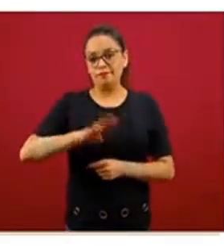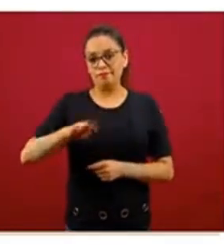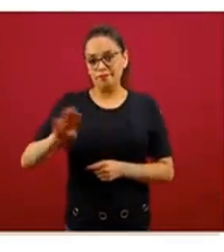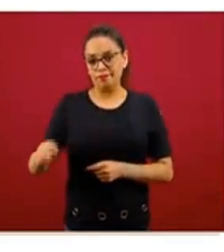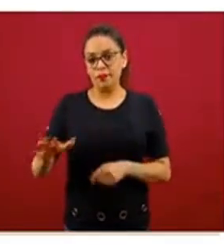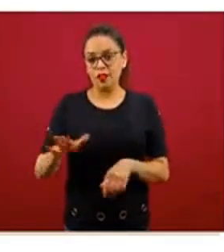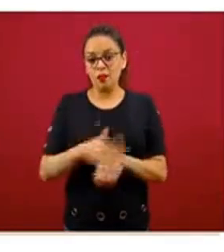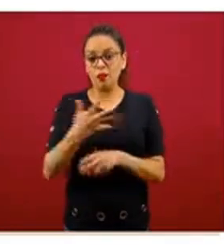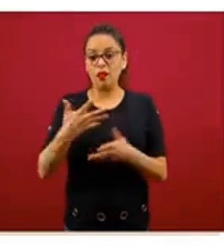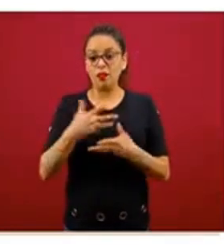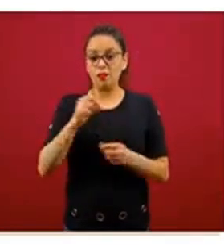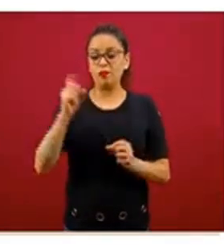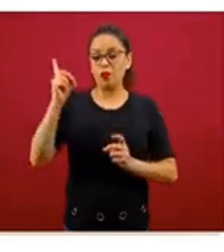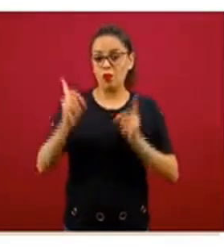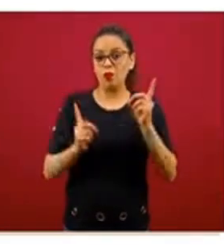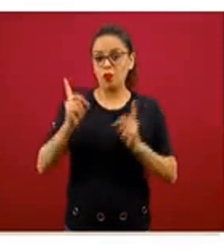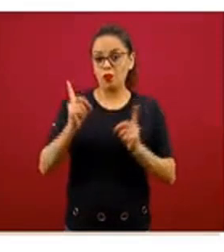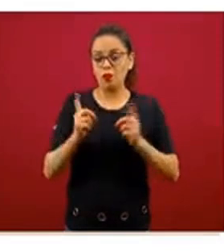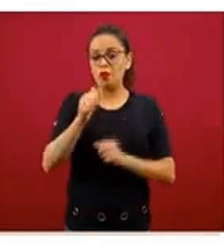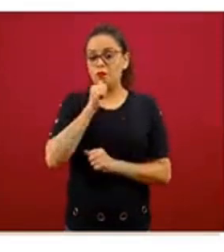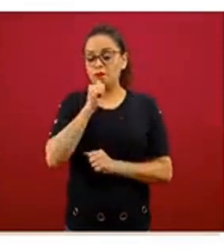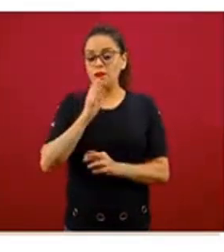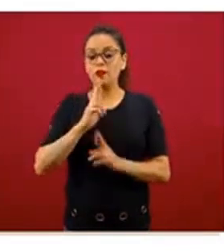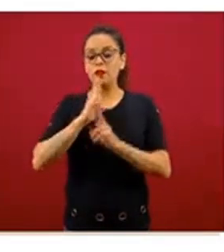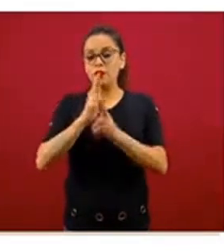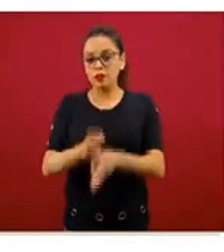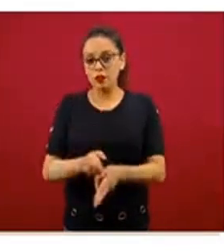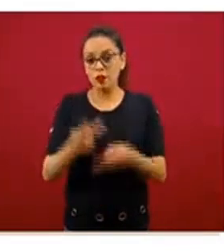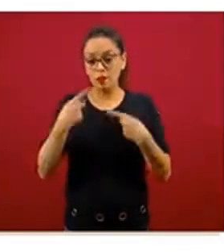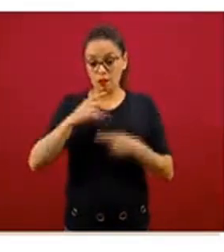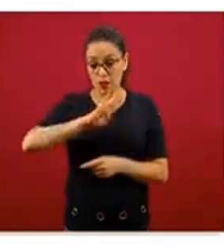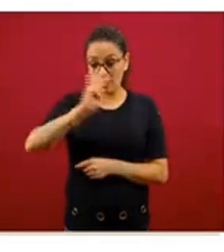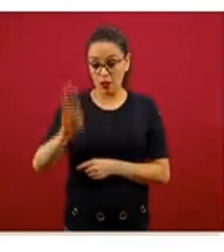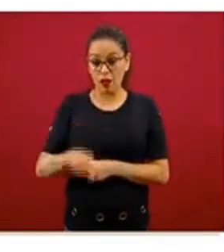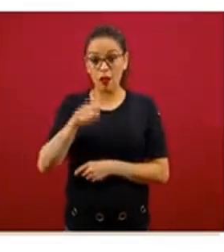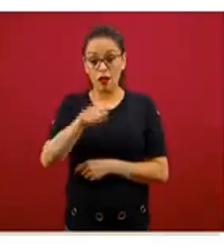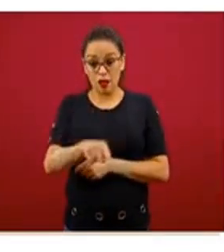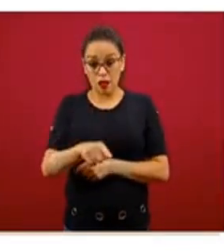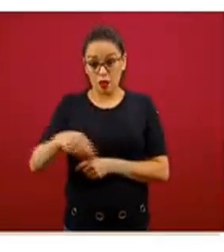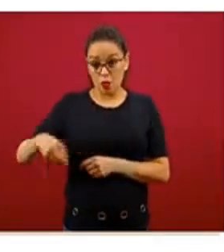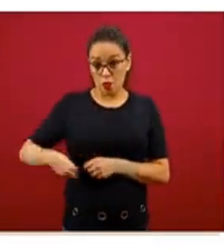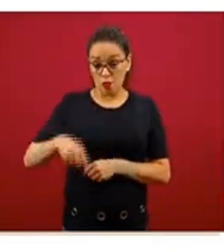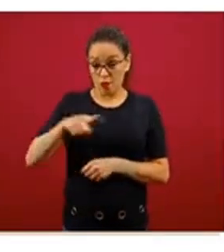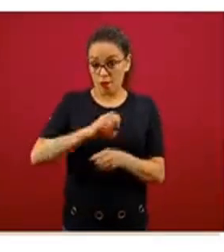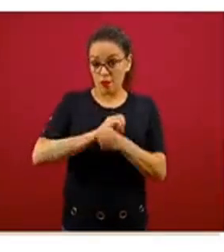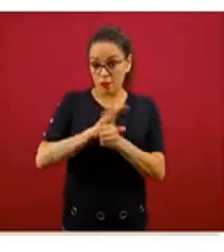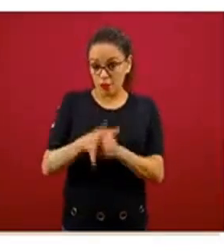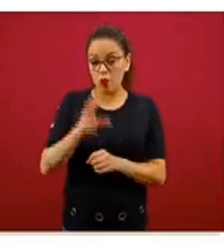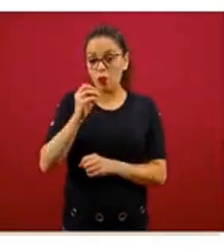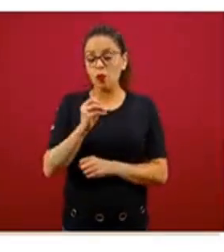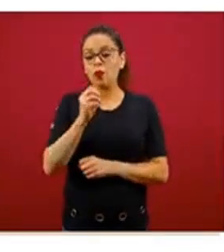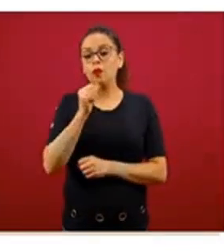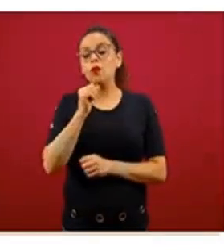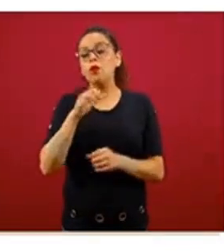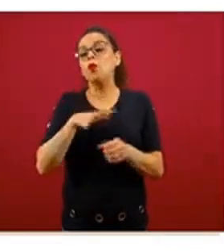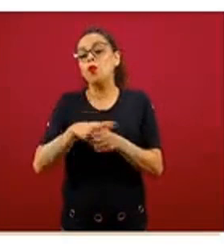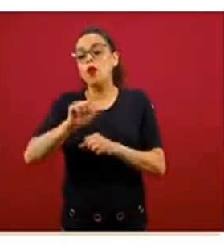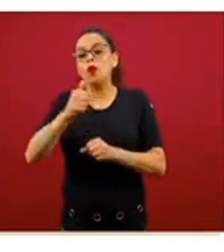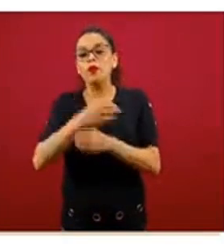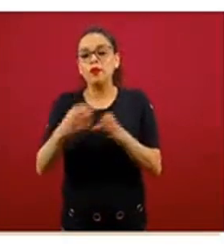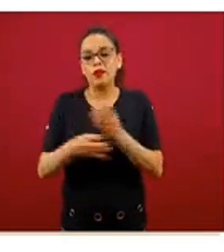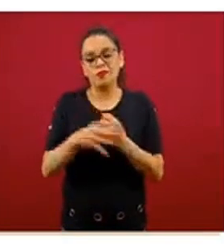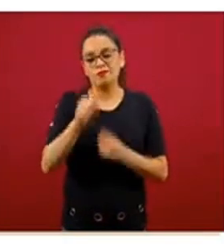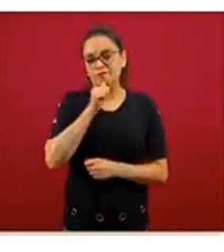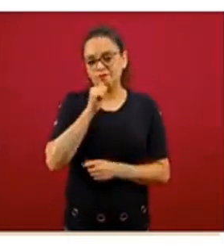defunciones sospechosas todavía pendientes de resultados, y podemos ver lógicamente el orden descendente de cuáles son las entidades federativas que han